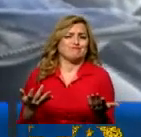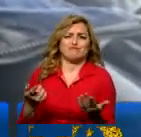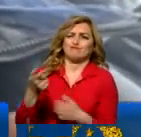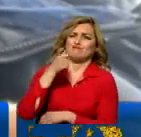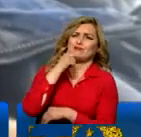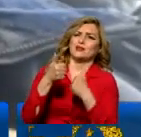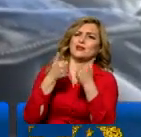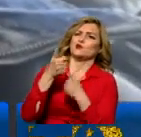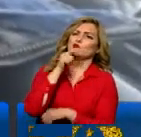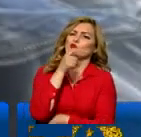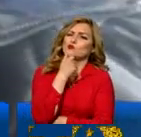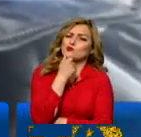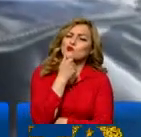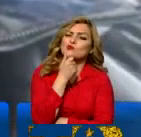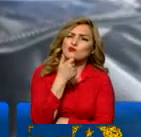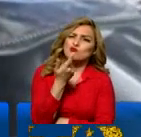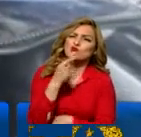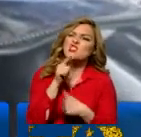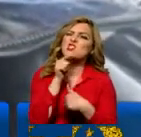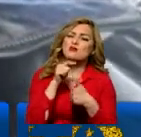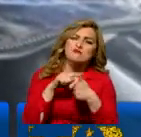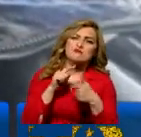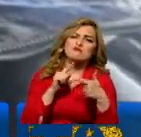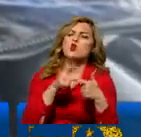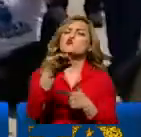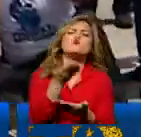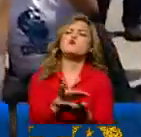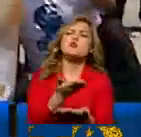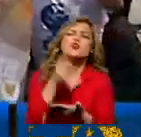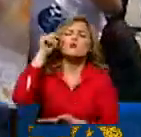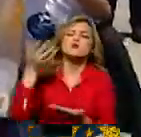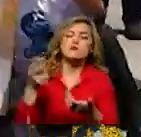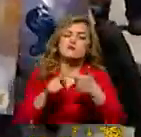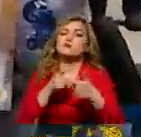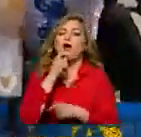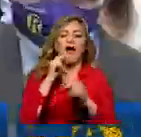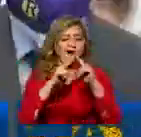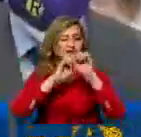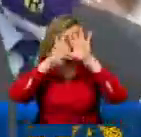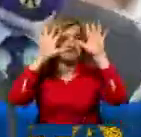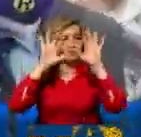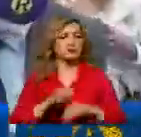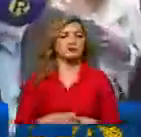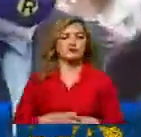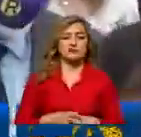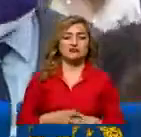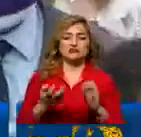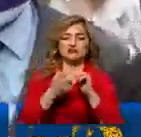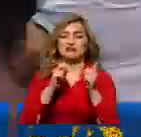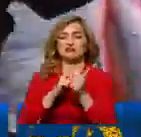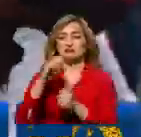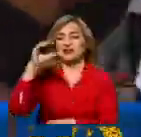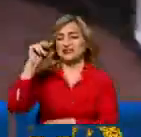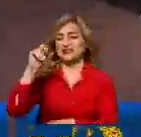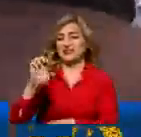identificar ¿quién es el candidato? Segundo, ¿qué plantean ellos? Pero la campaña empieza con una deuda del CNE, pues